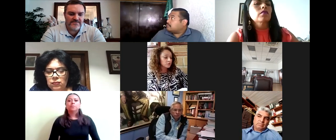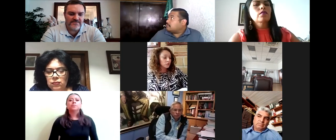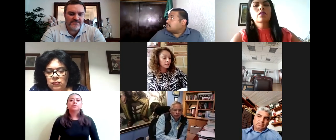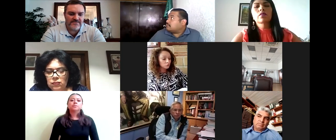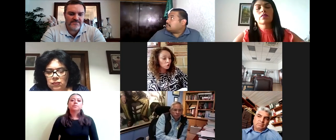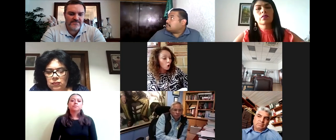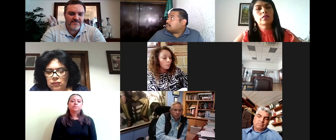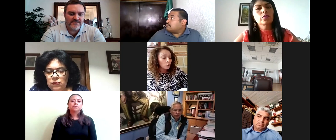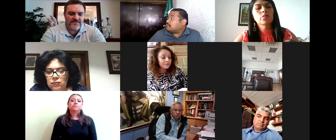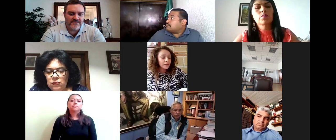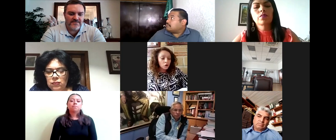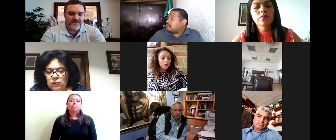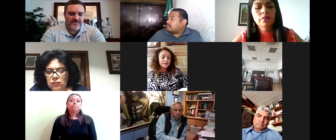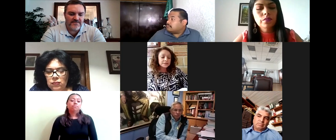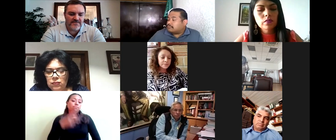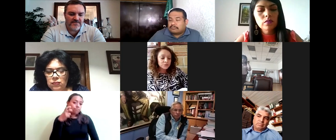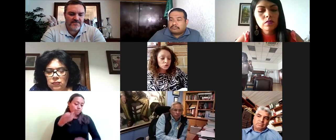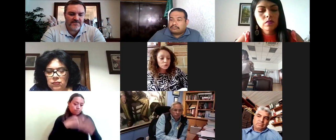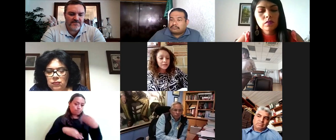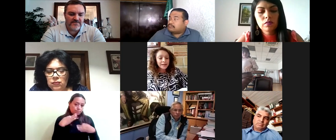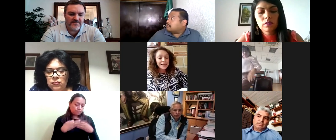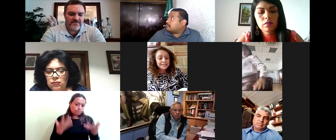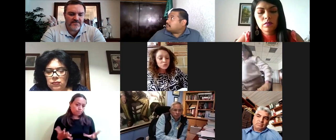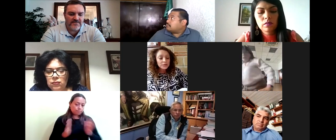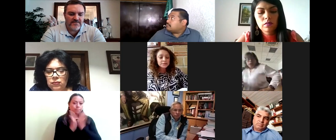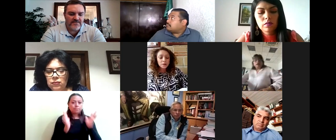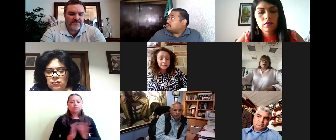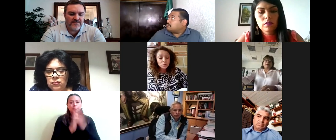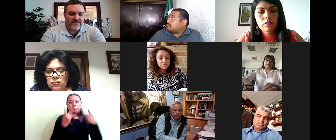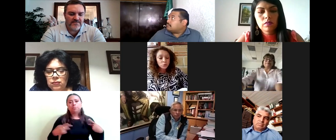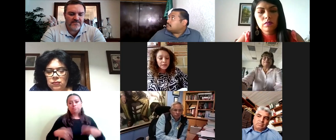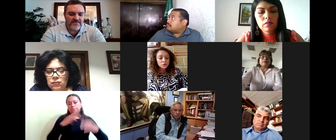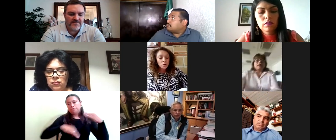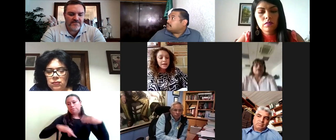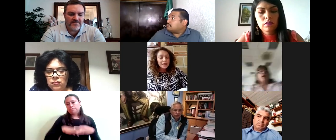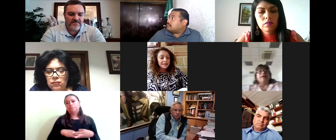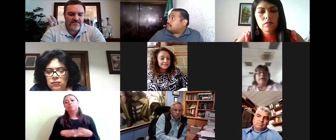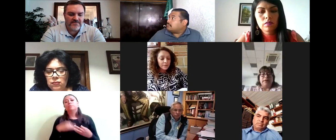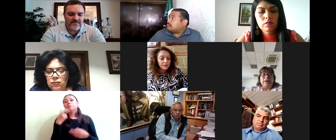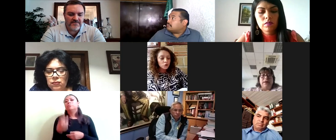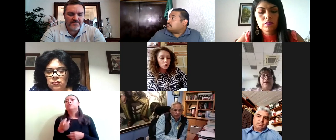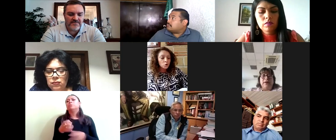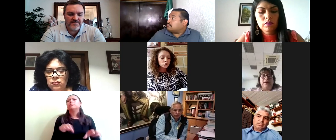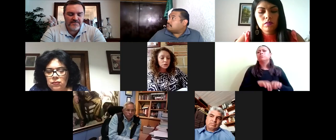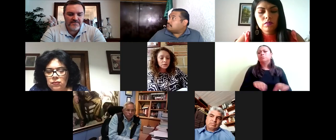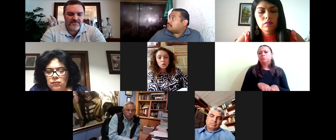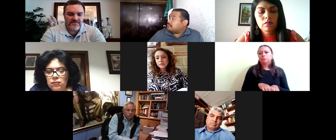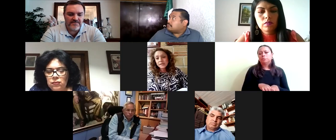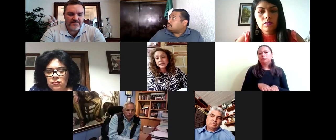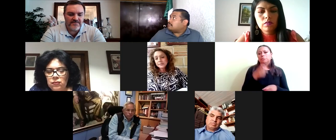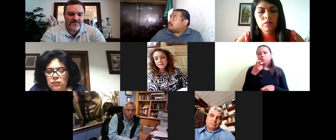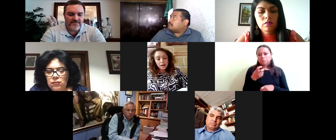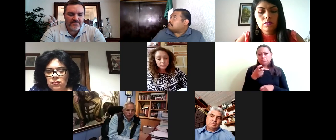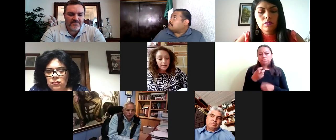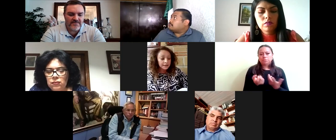ciudadanas y de ciudadanos. Por lo anterior, la participación ciudadana es un instrumento que se había venido construyendo